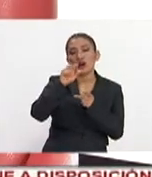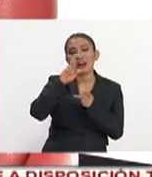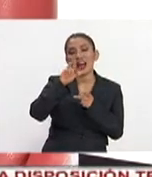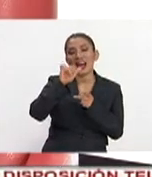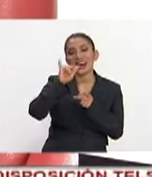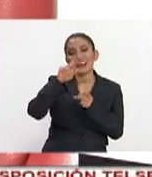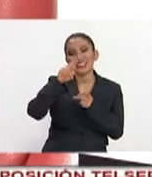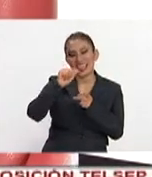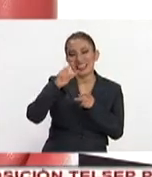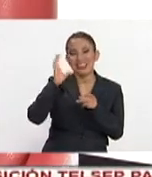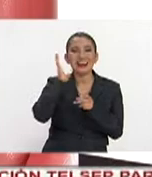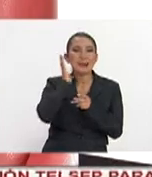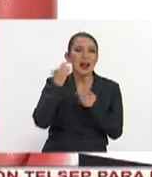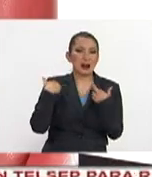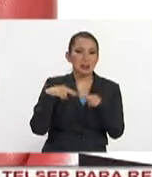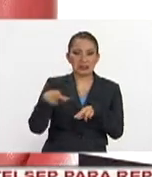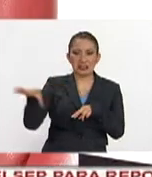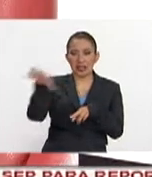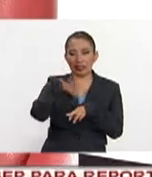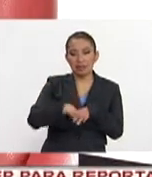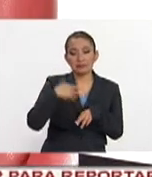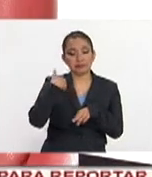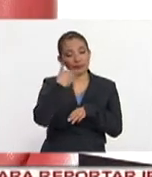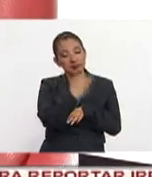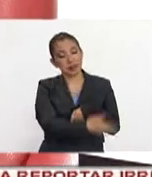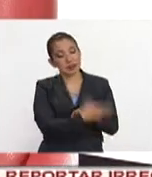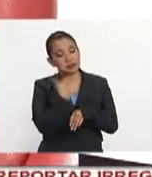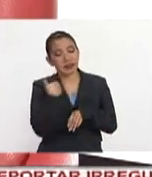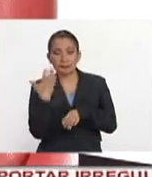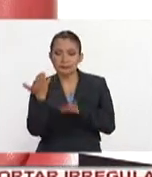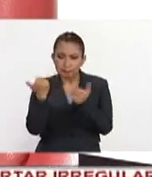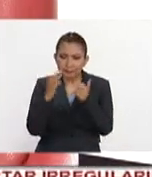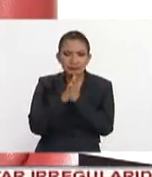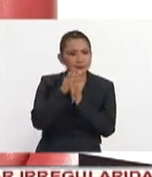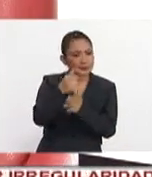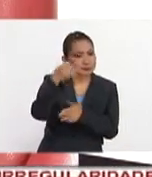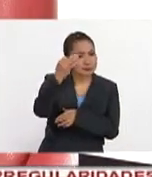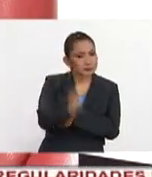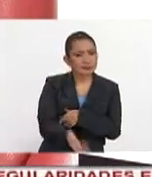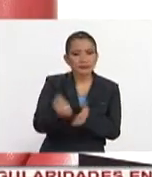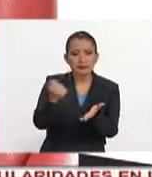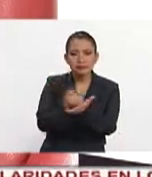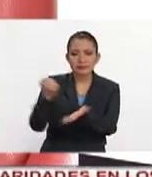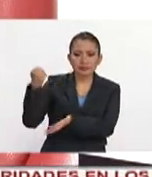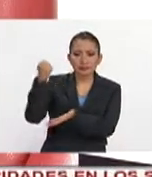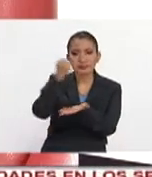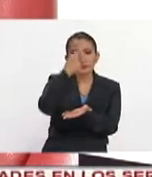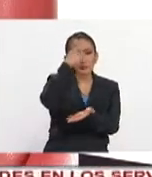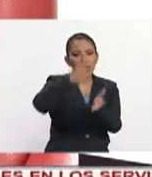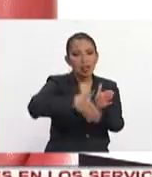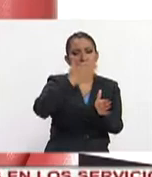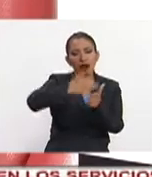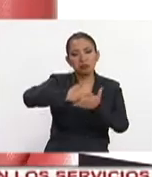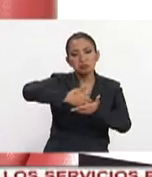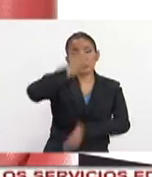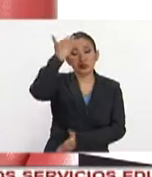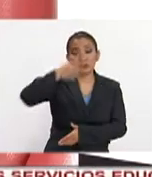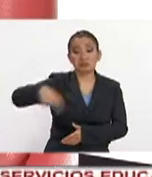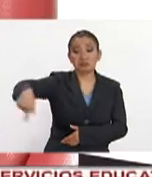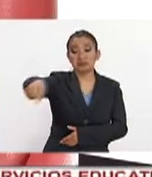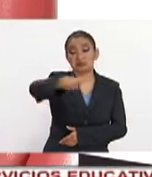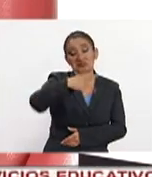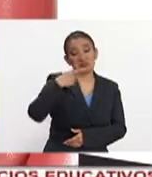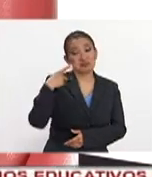Cámara de Representantes, donde estaba solicitando a sus contrapartes aprobar un presupuesto para el muro, pero